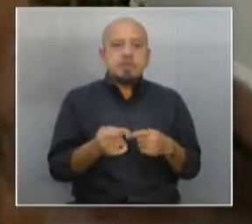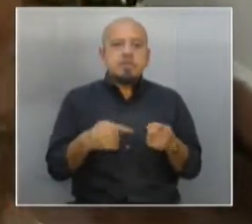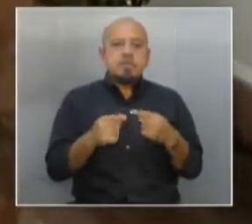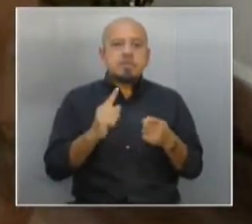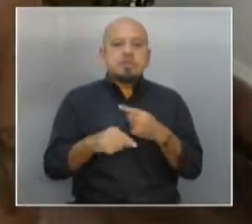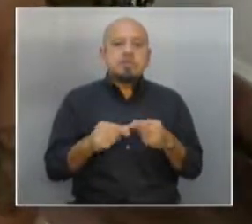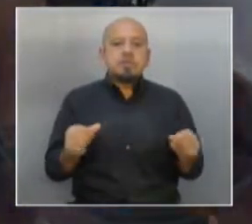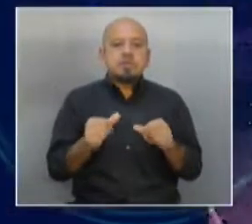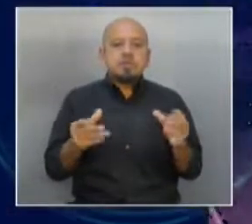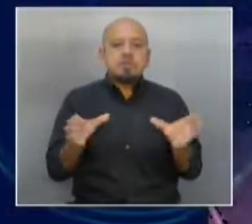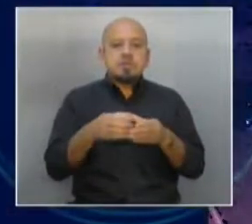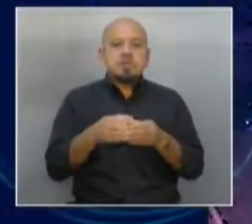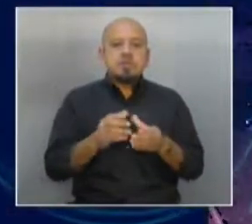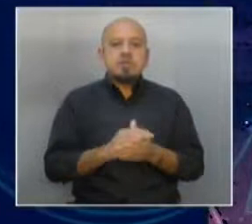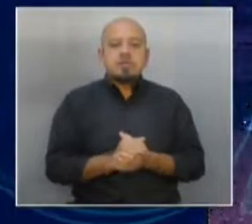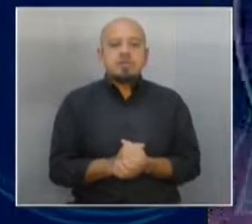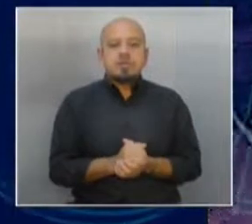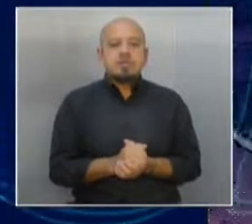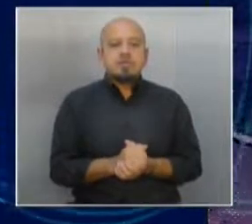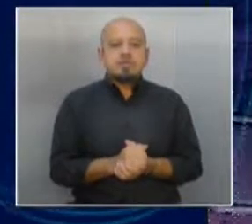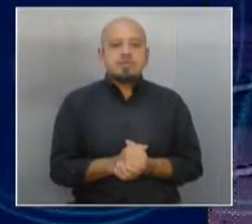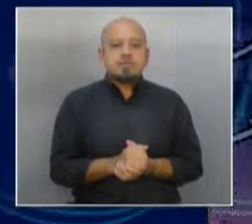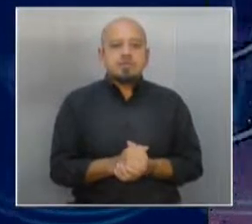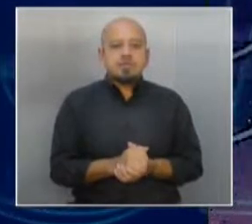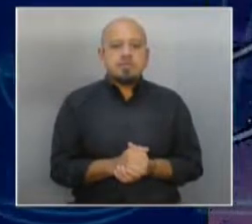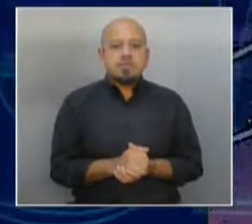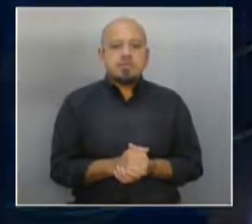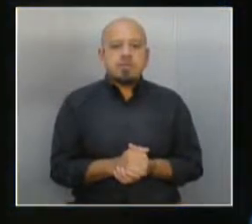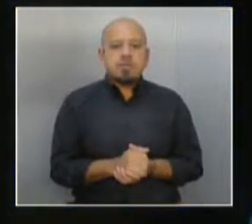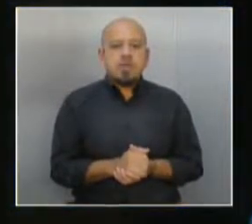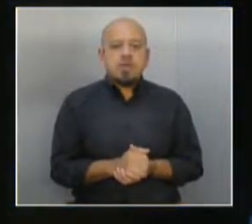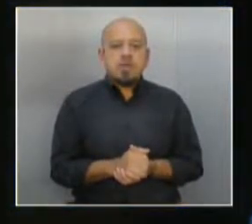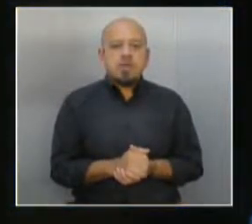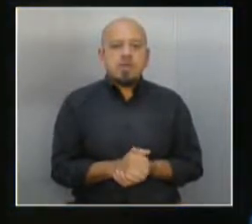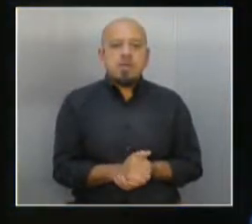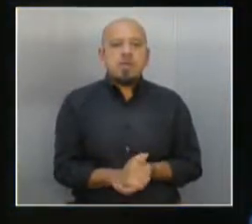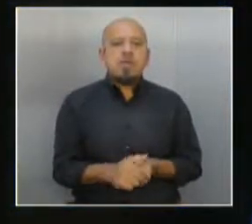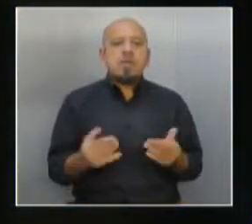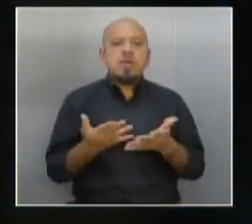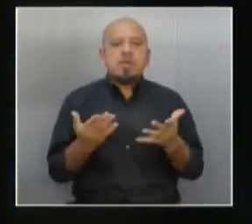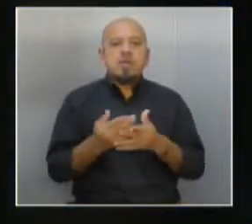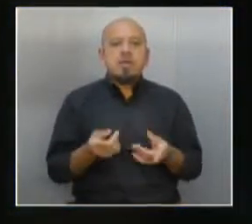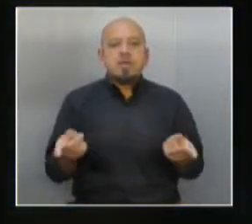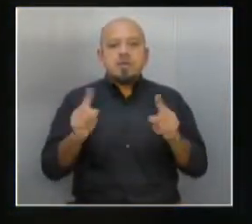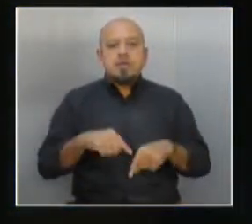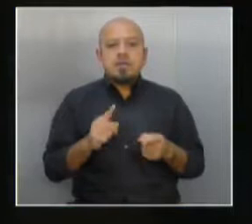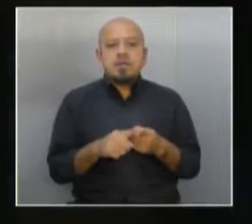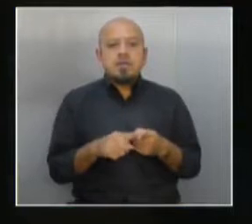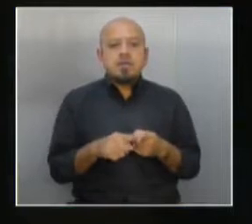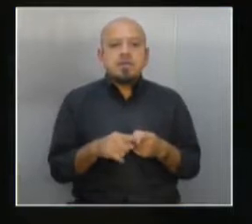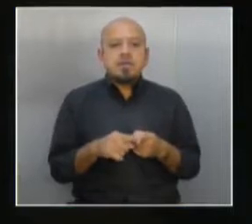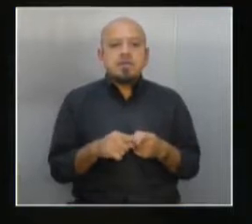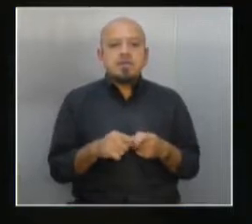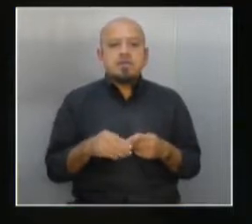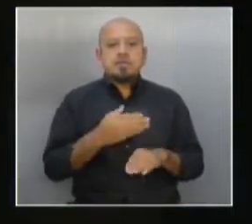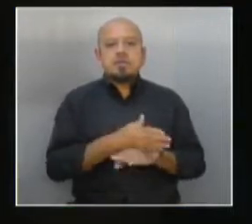un poco más de comunidad. Vamos arriba, muchas gracias. Gracias a ustedes. Divino, muchísimas gracias, Pablito. Y ahora, bueno, venite para acá, En un ratito, después de la tanda,